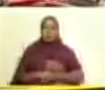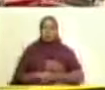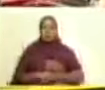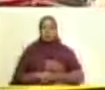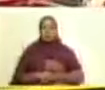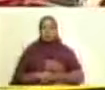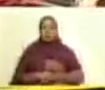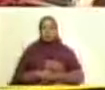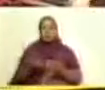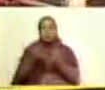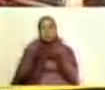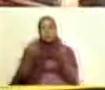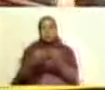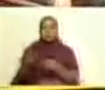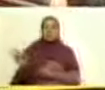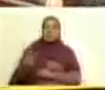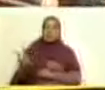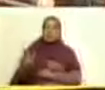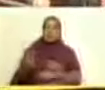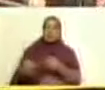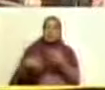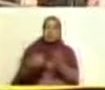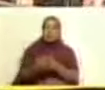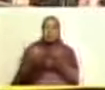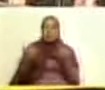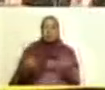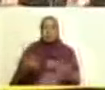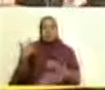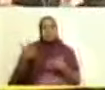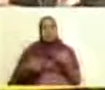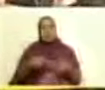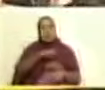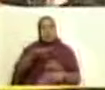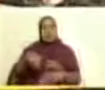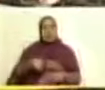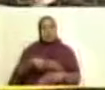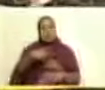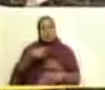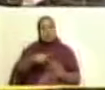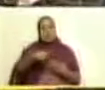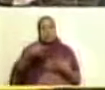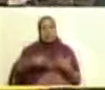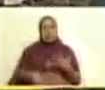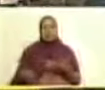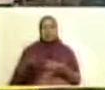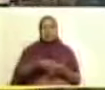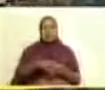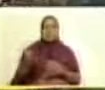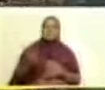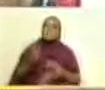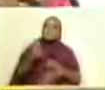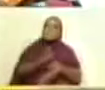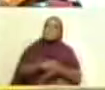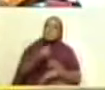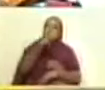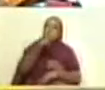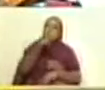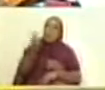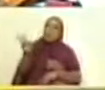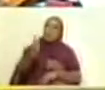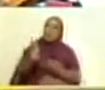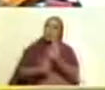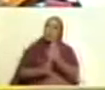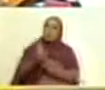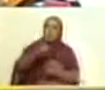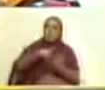Desde la familia en Venezuela hasta donde estén ellos, en un plan de vuelta a la patria, porque tienen que regresar.